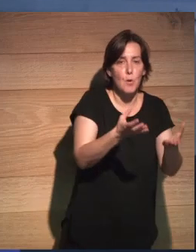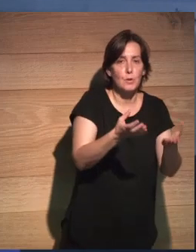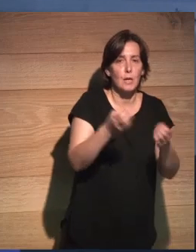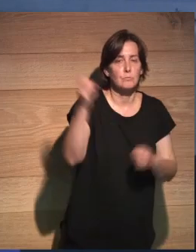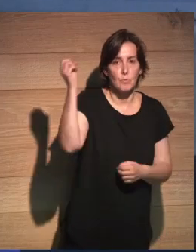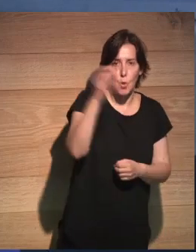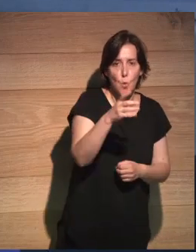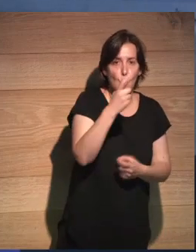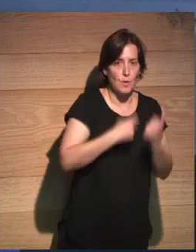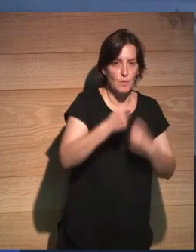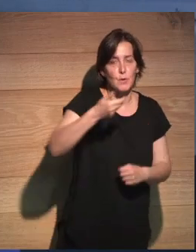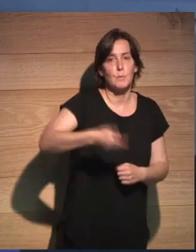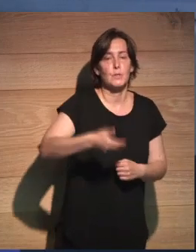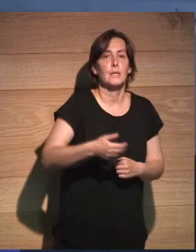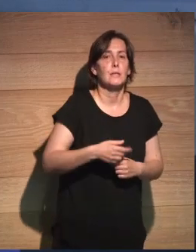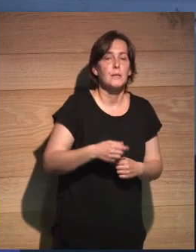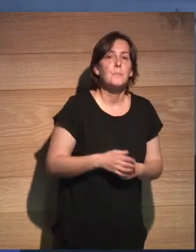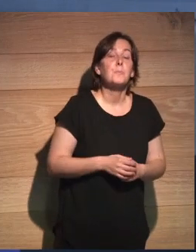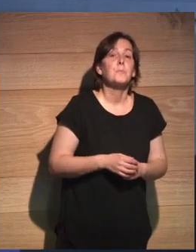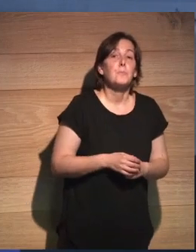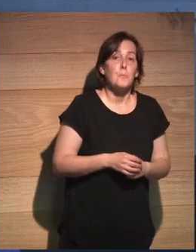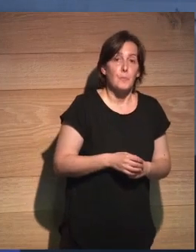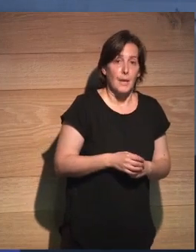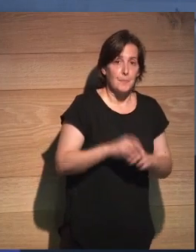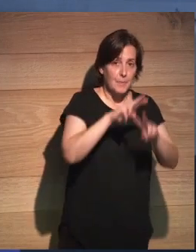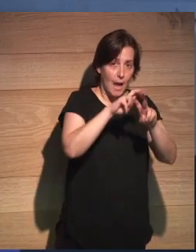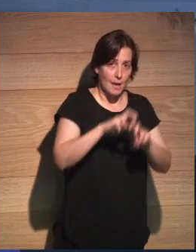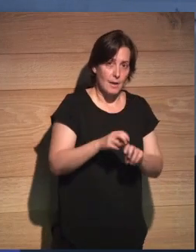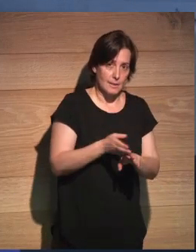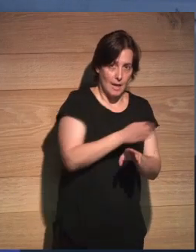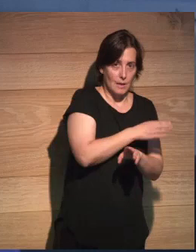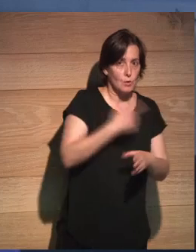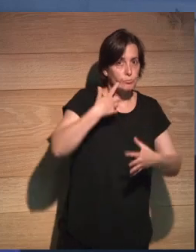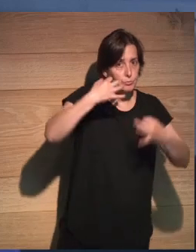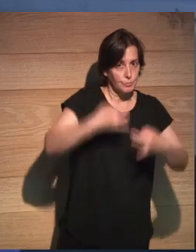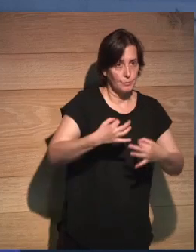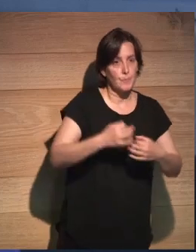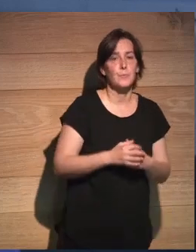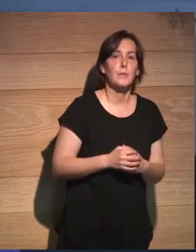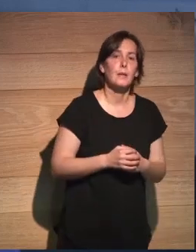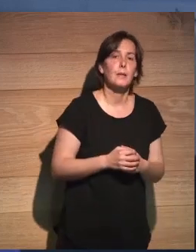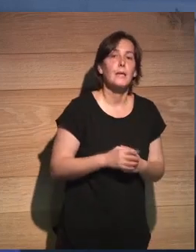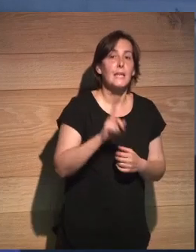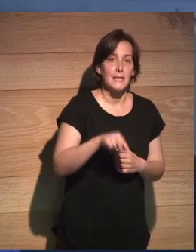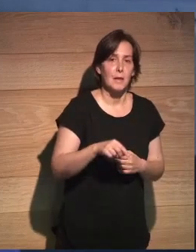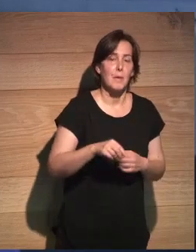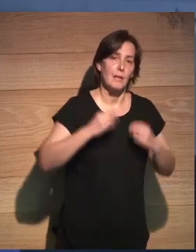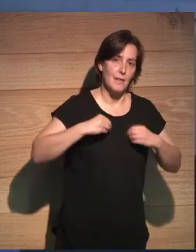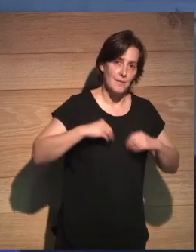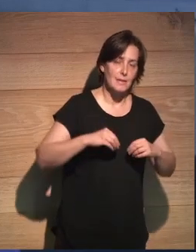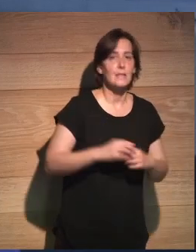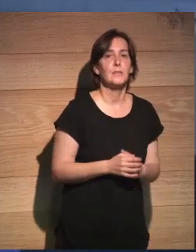artículos profundos, verificados, enriquecidos por un análisis riguroso y, añado, entretenidos.